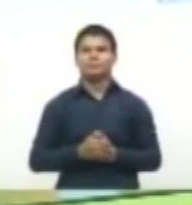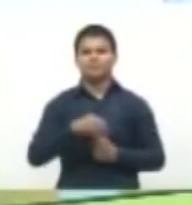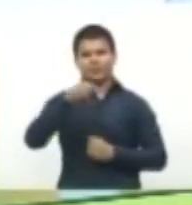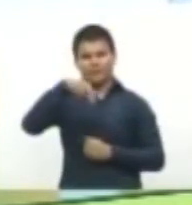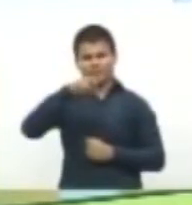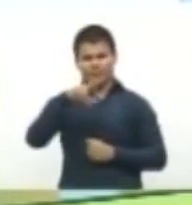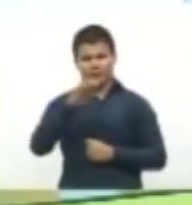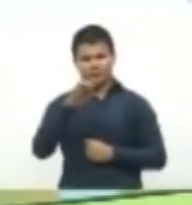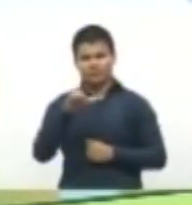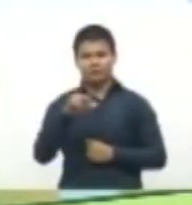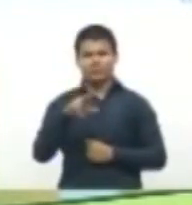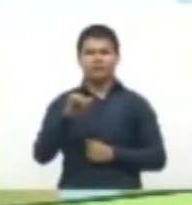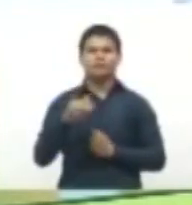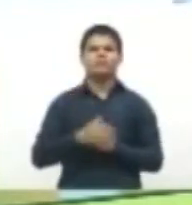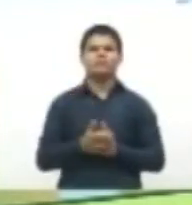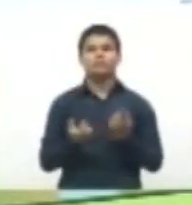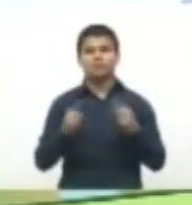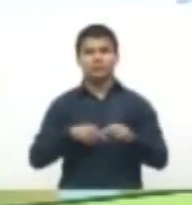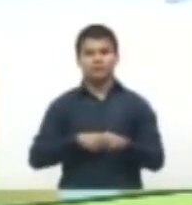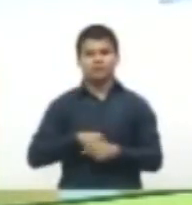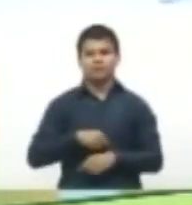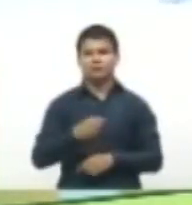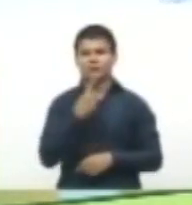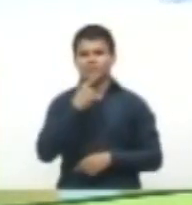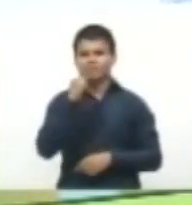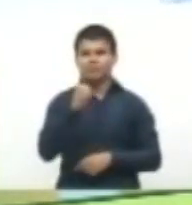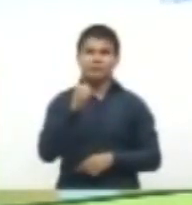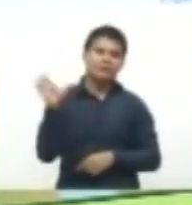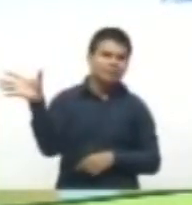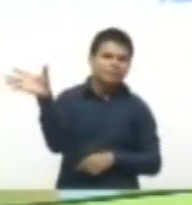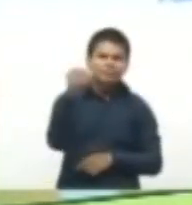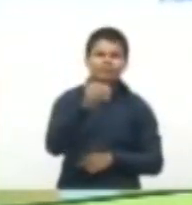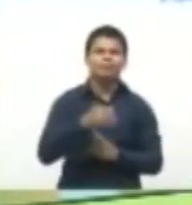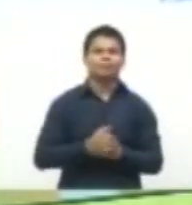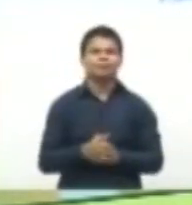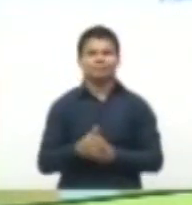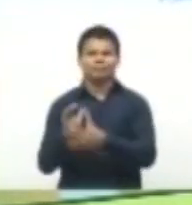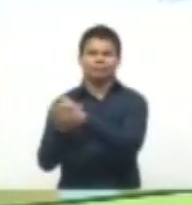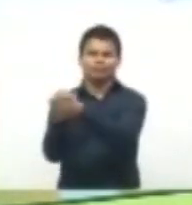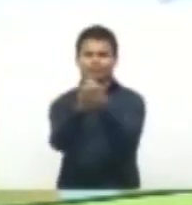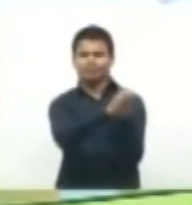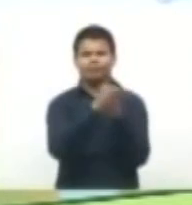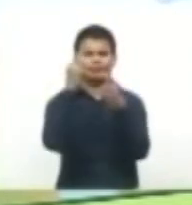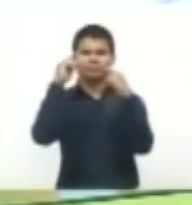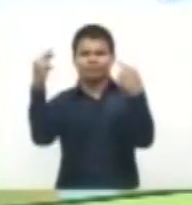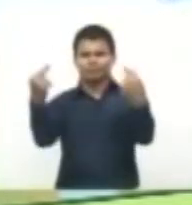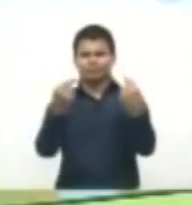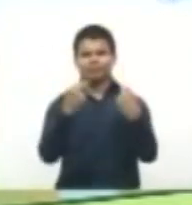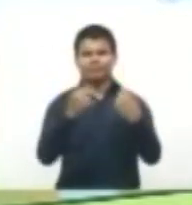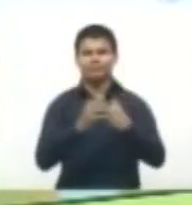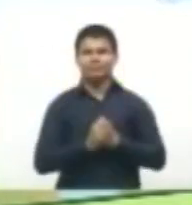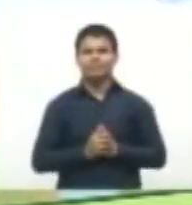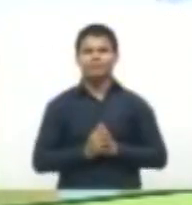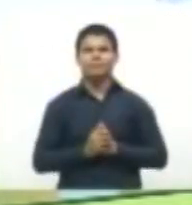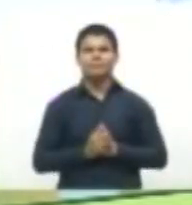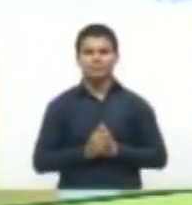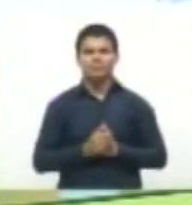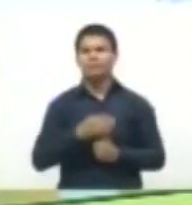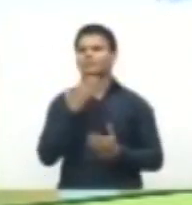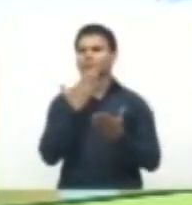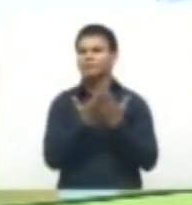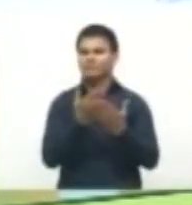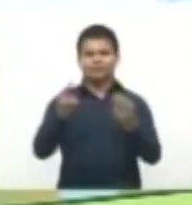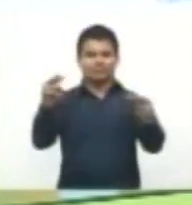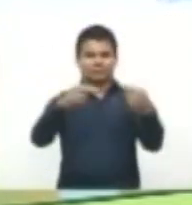de la Vega y desde Alemania, Estefan Renz. Un saludo muy cordial a todas estas personas que están muy pegaditos sintonizando las noticias de